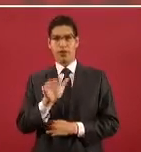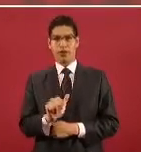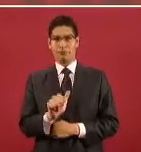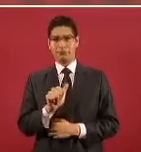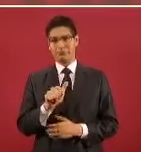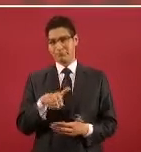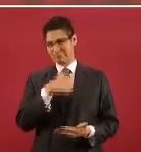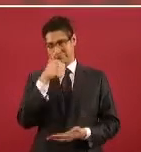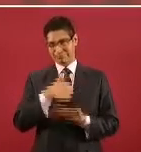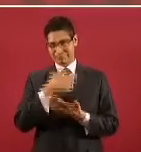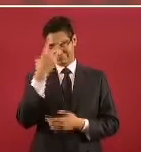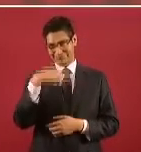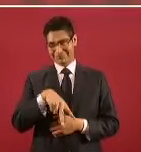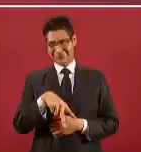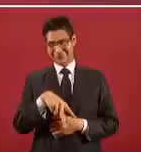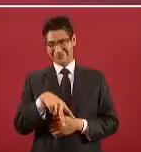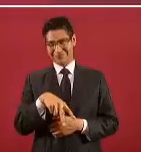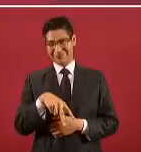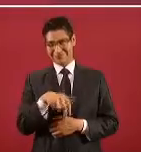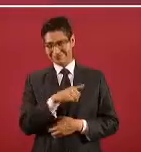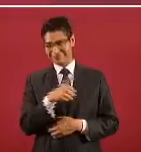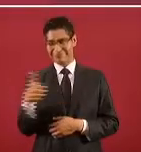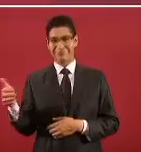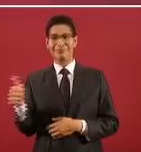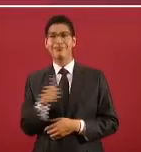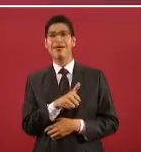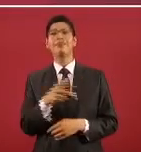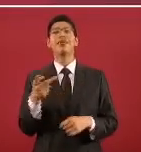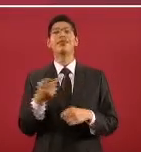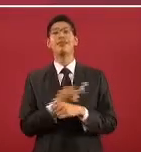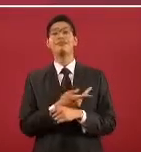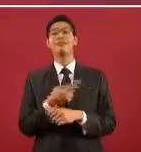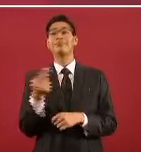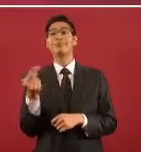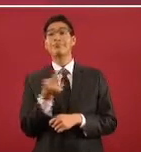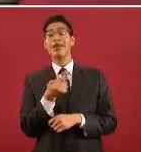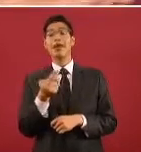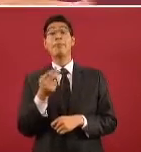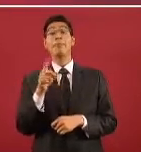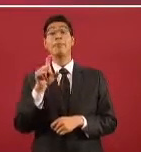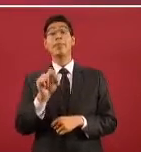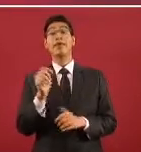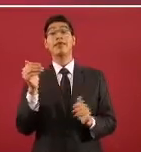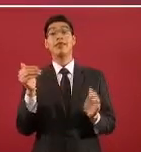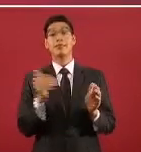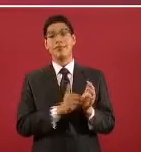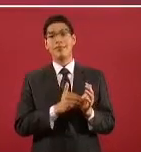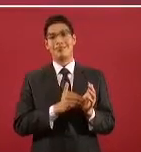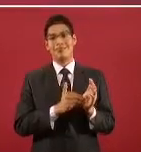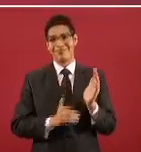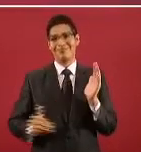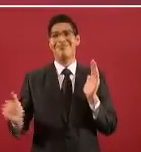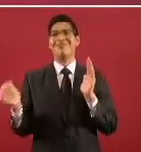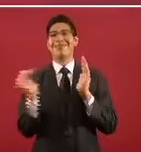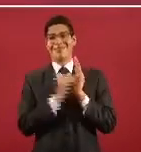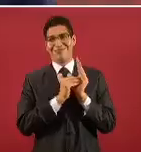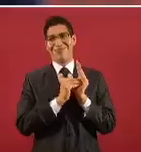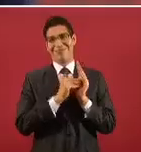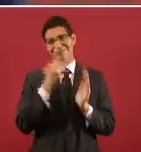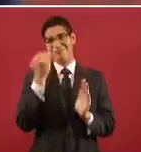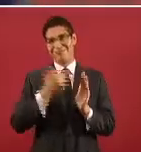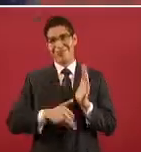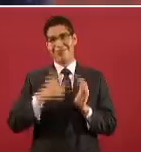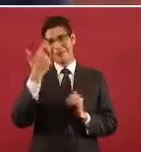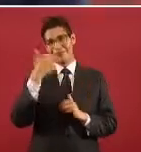20 mil millones para terminarse. Ya están los trenes. Ni modo